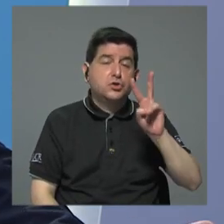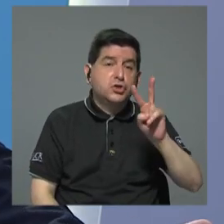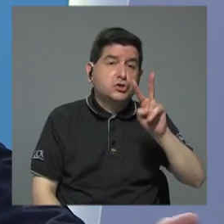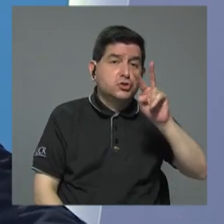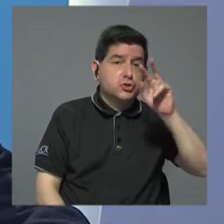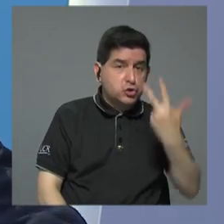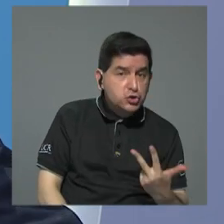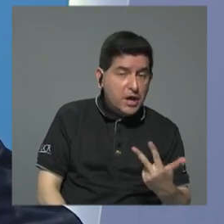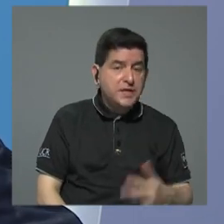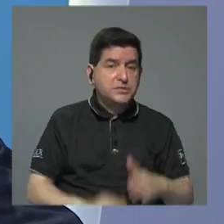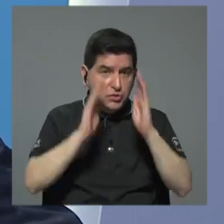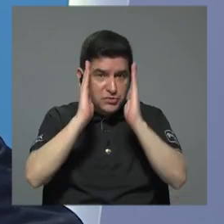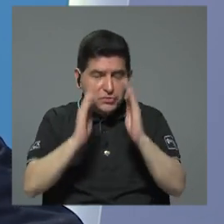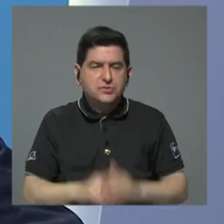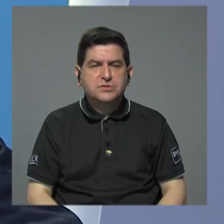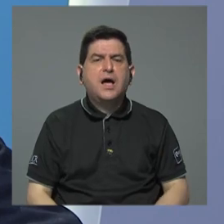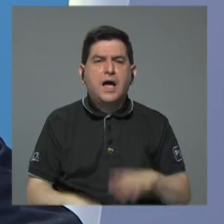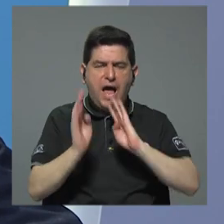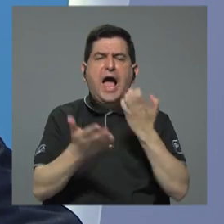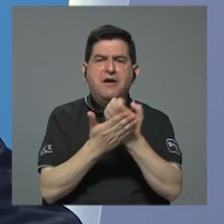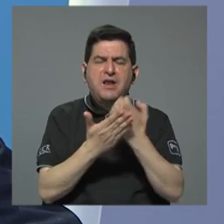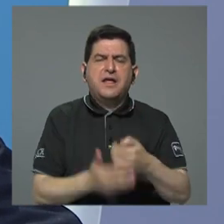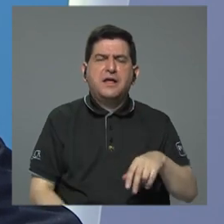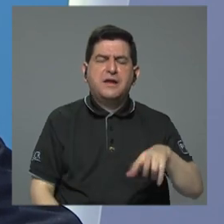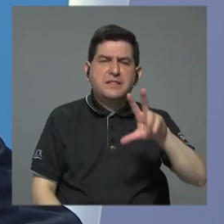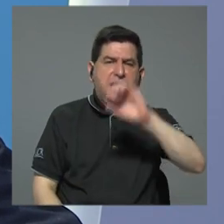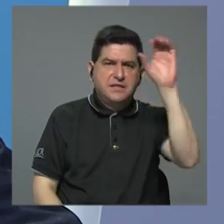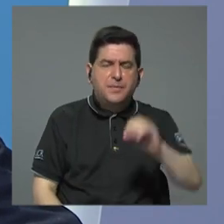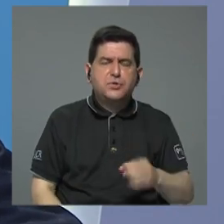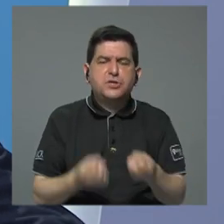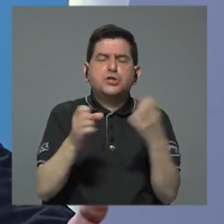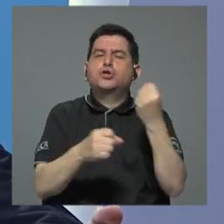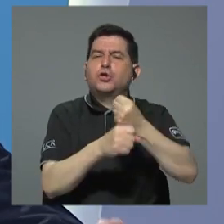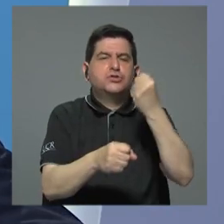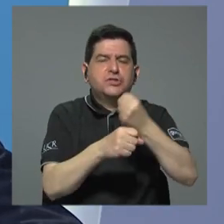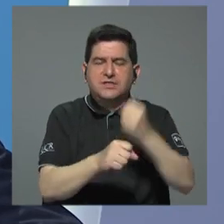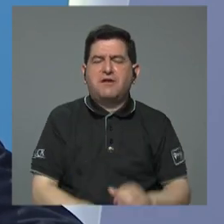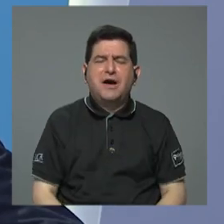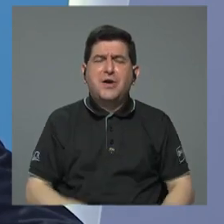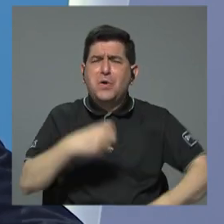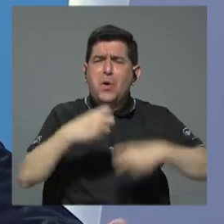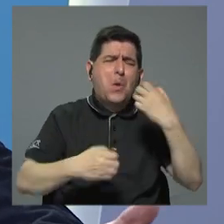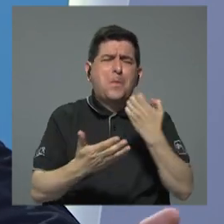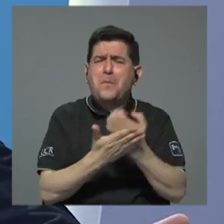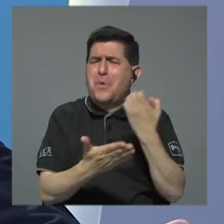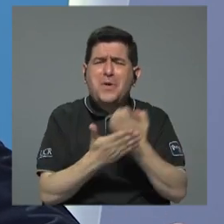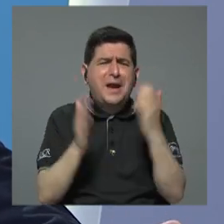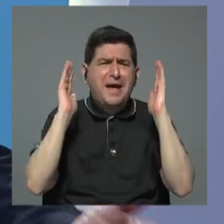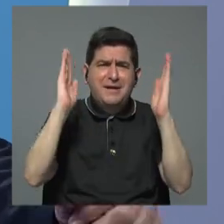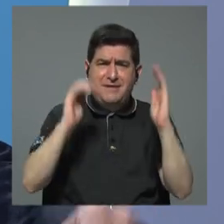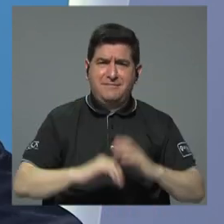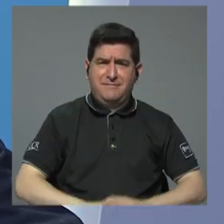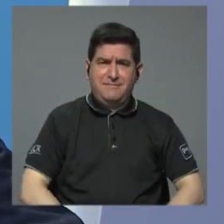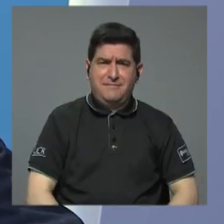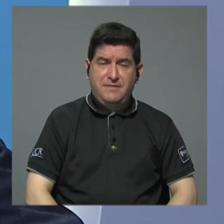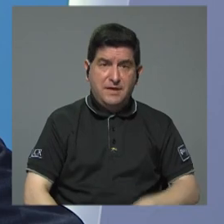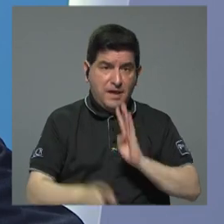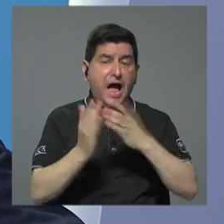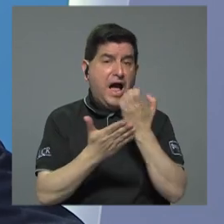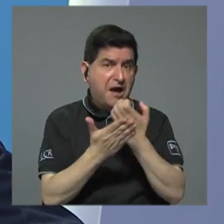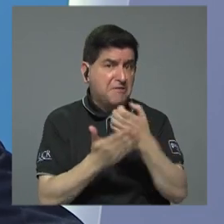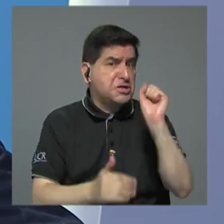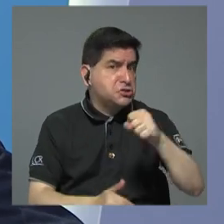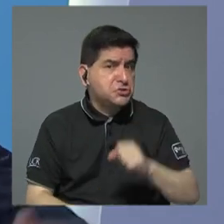partes. Hablemos de economía. Un 30% de la población está en desempleo por una gran crisis económica. Hablemos de